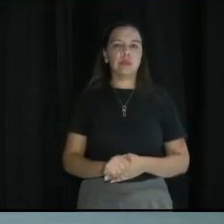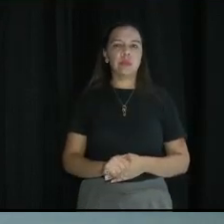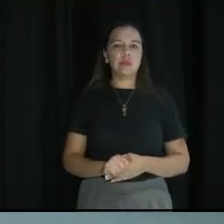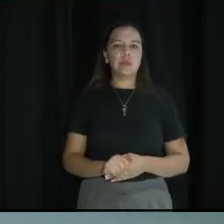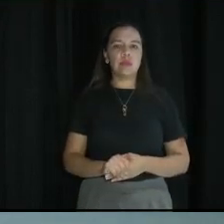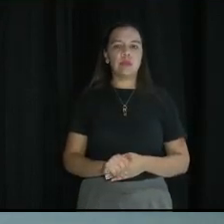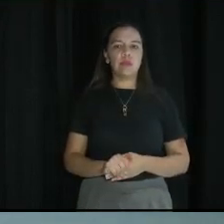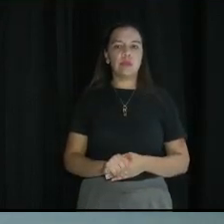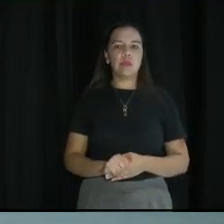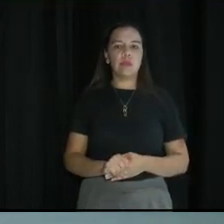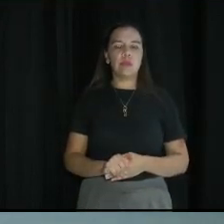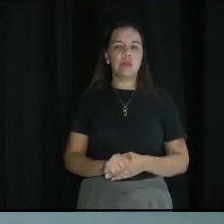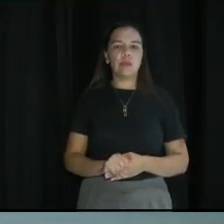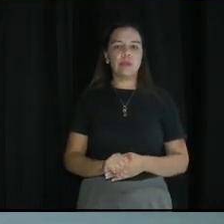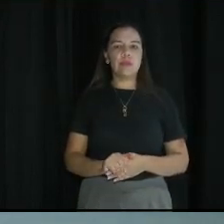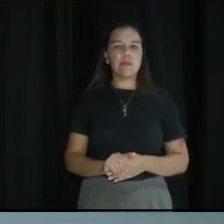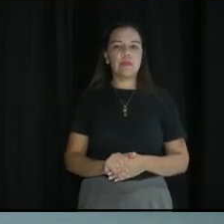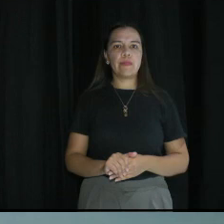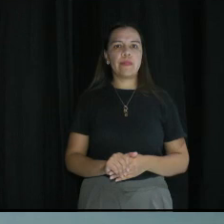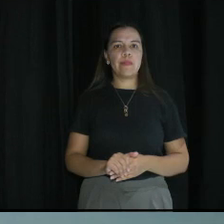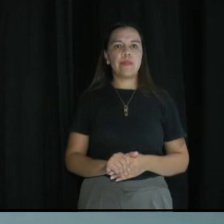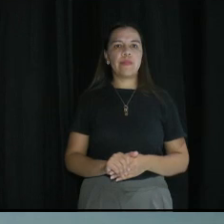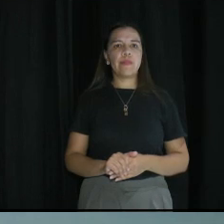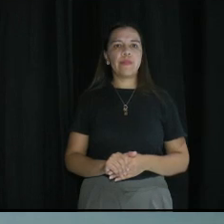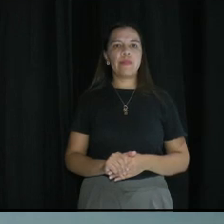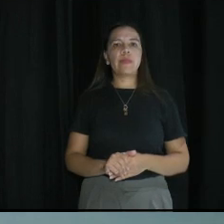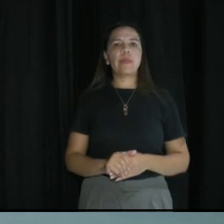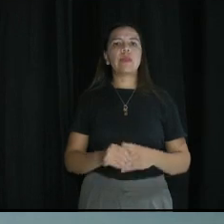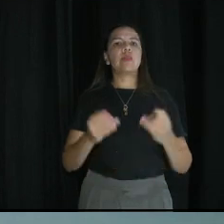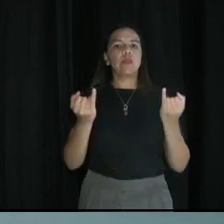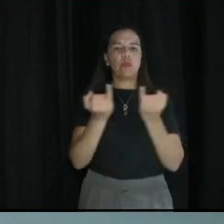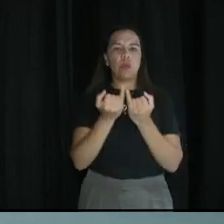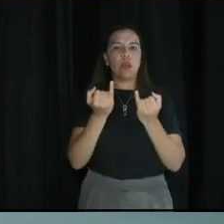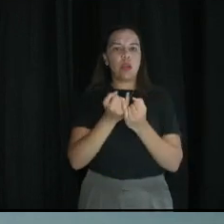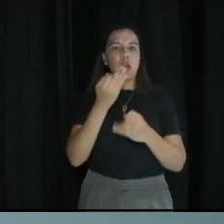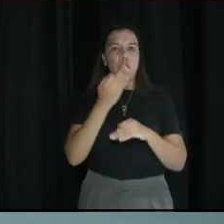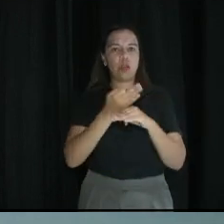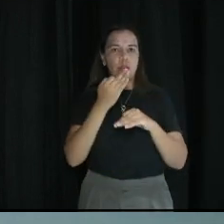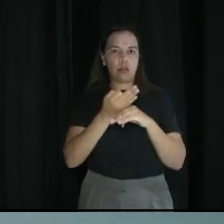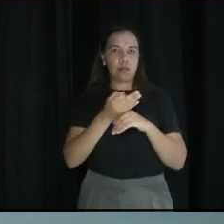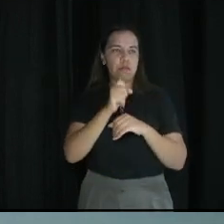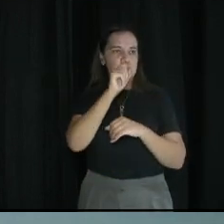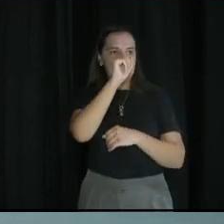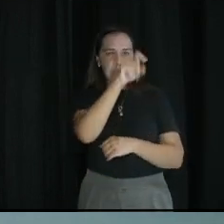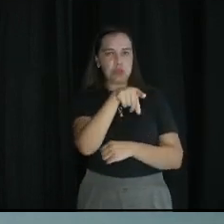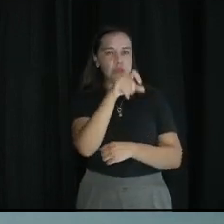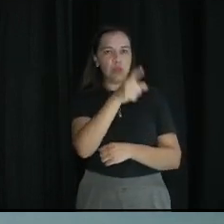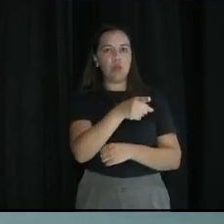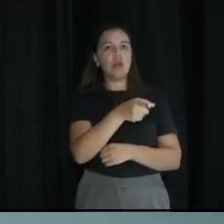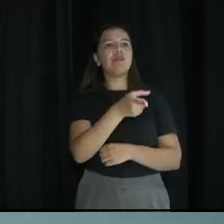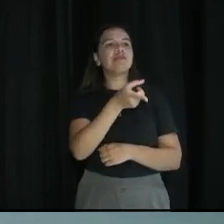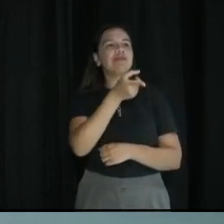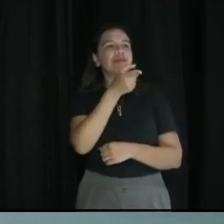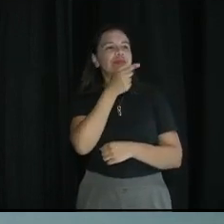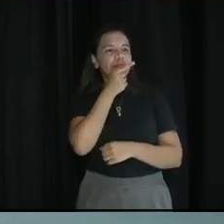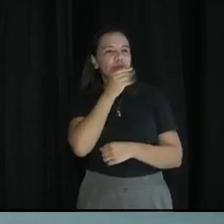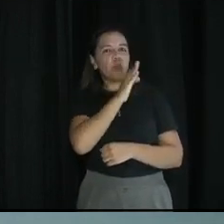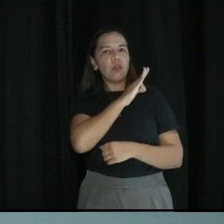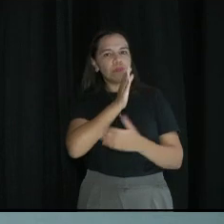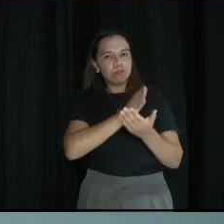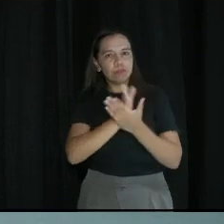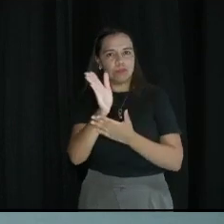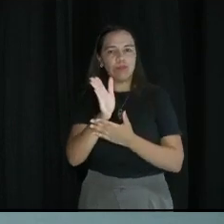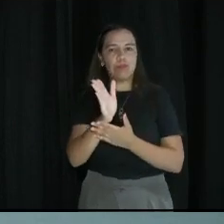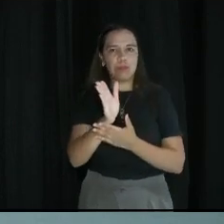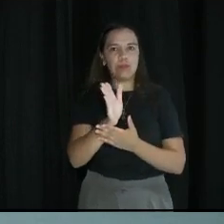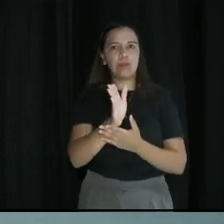Voy a permitirme que pueda intervenir también el Ministerio Público en cuestión de cómo empieza a dirigir él propiamente a la